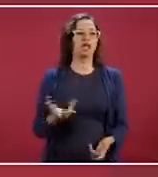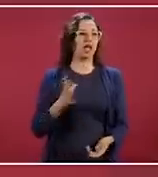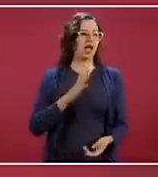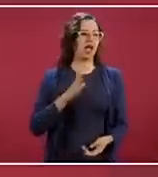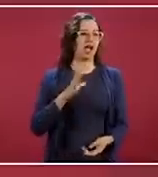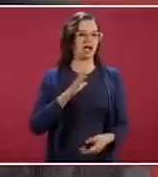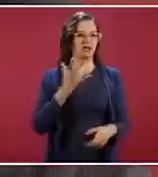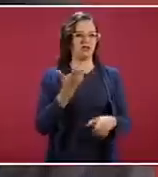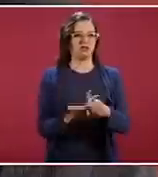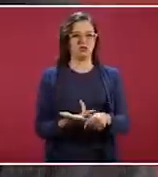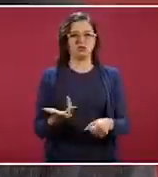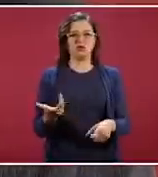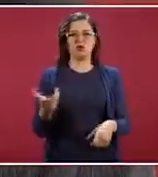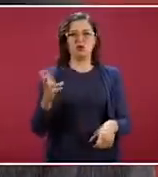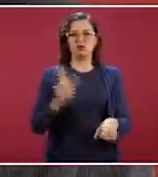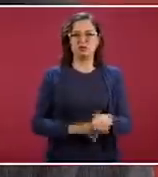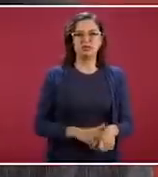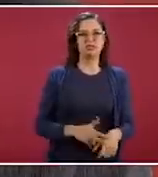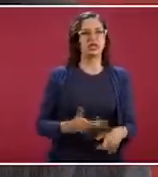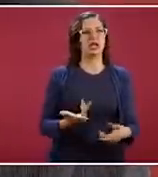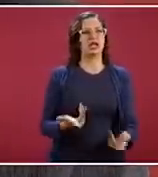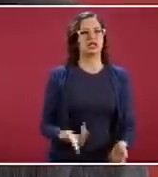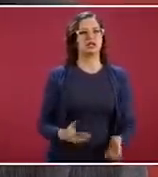hospitales, edificios,